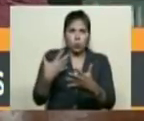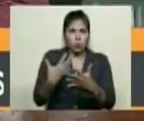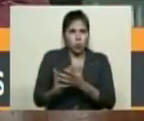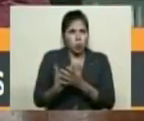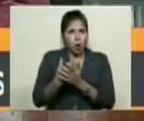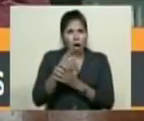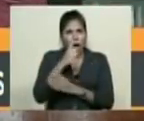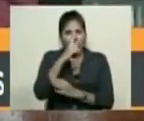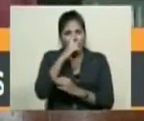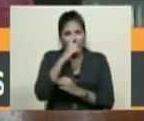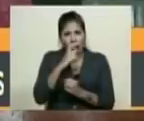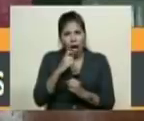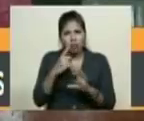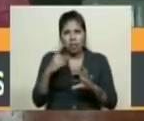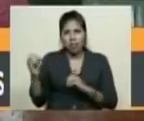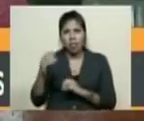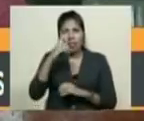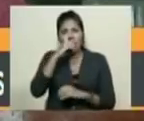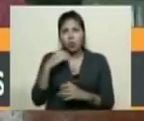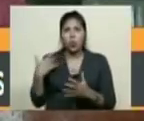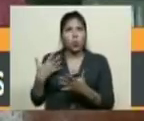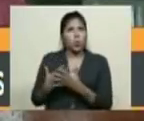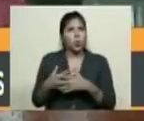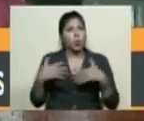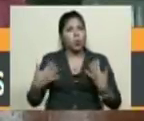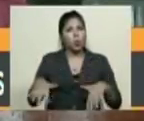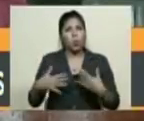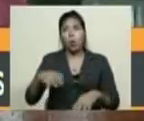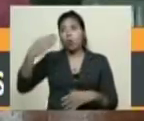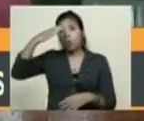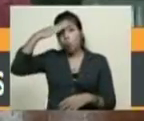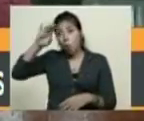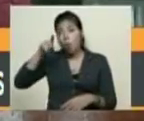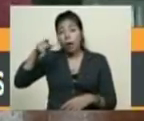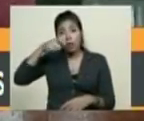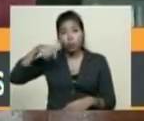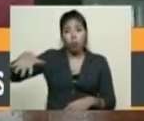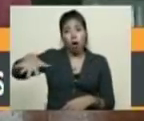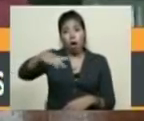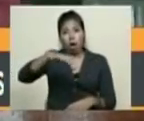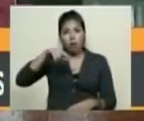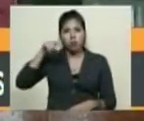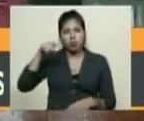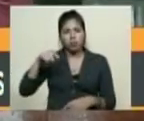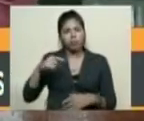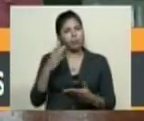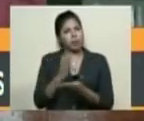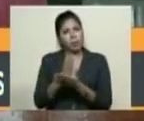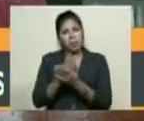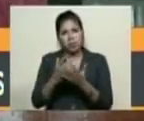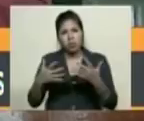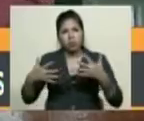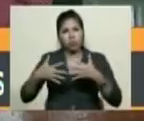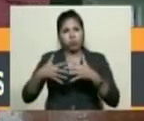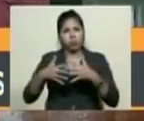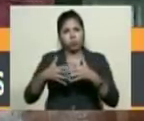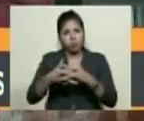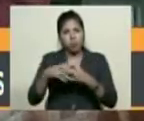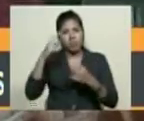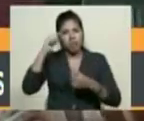frente. Y al pueblo de Cuba, como siempre, en el marco de la Alianza Bolivariana de los Pueblos de Nuestra América, el